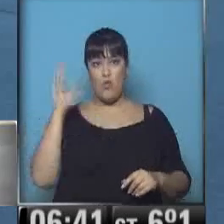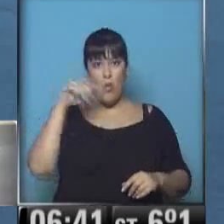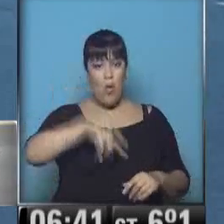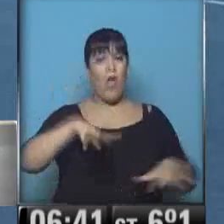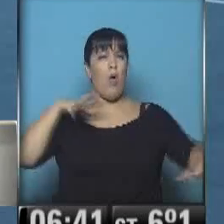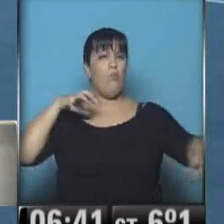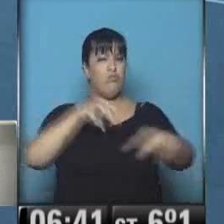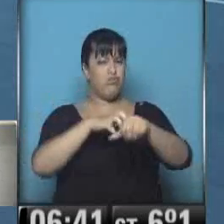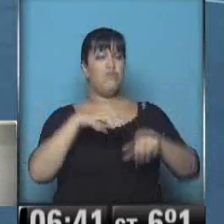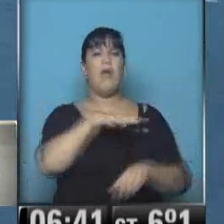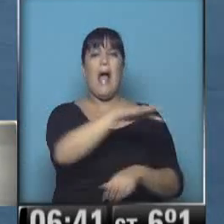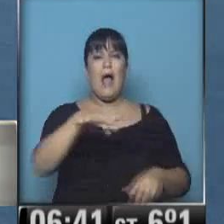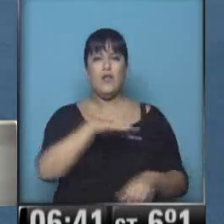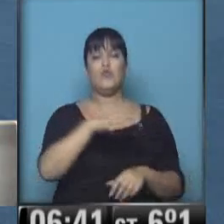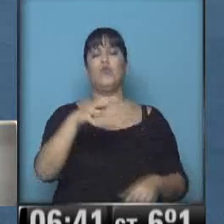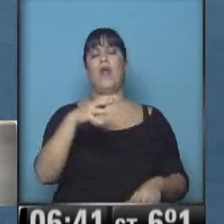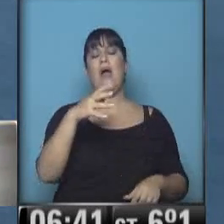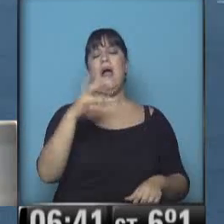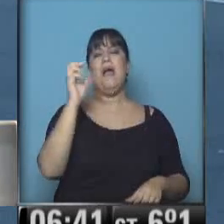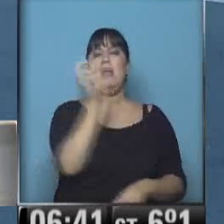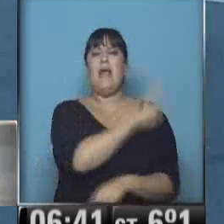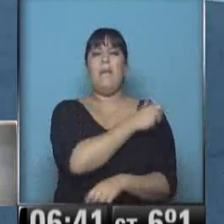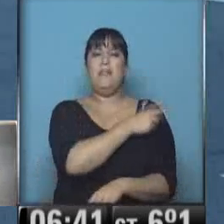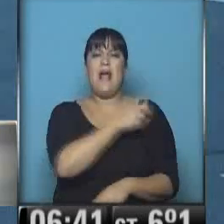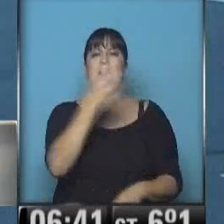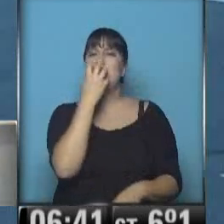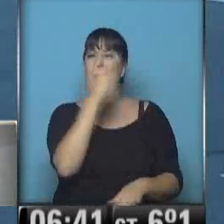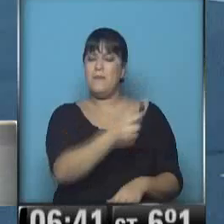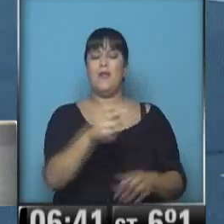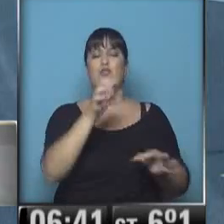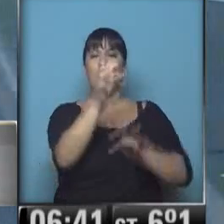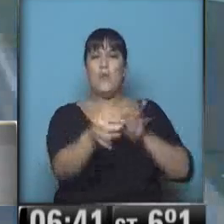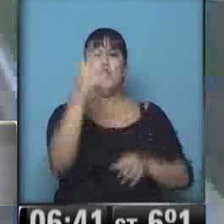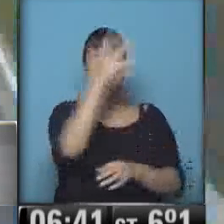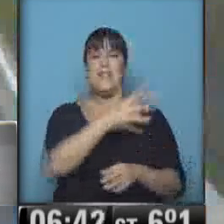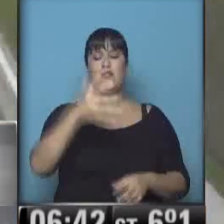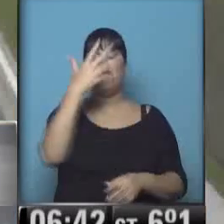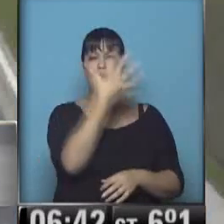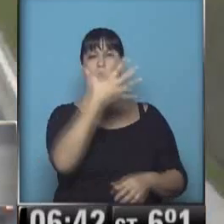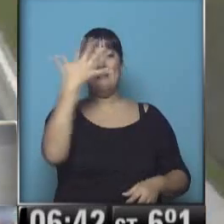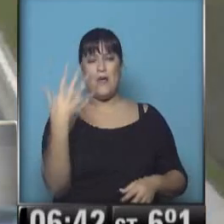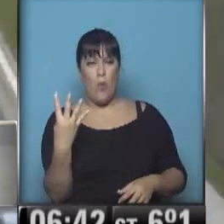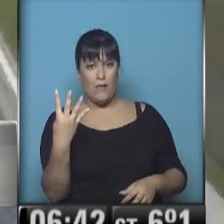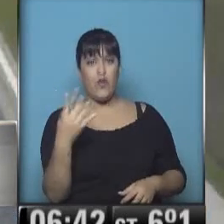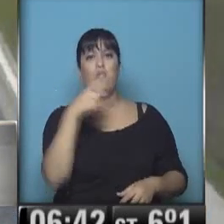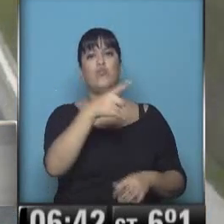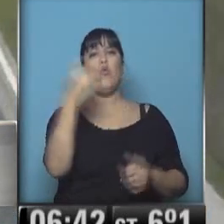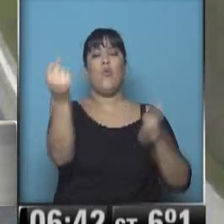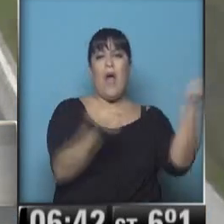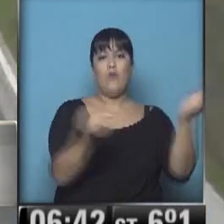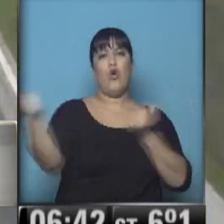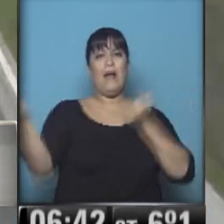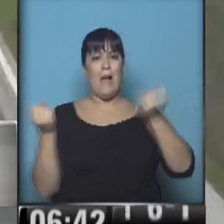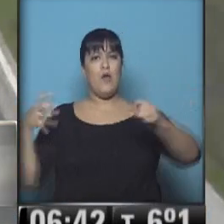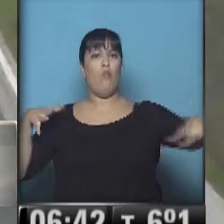vial a la altura de Capitán Sarmiento, Buenos Aires, kilómetro 154, tocaron frontalmente un camión y un auto. A raíz de